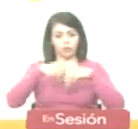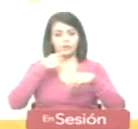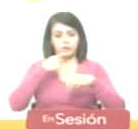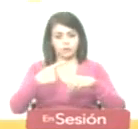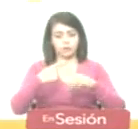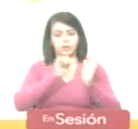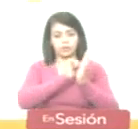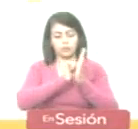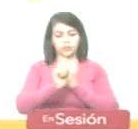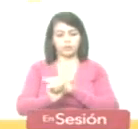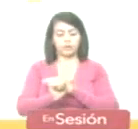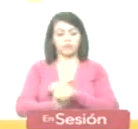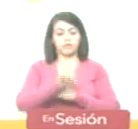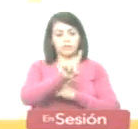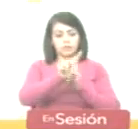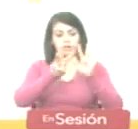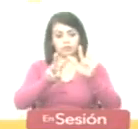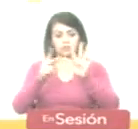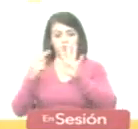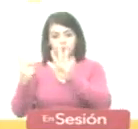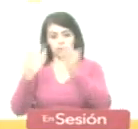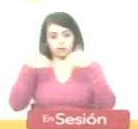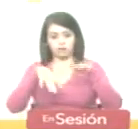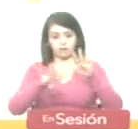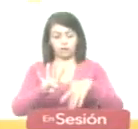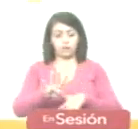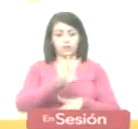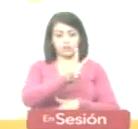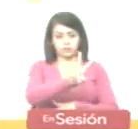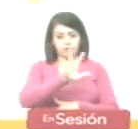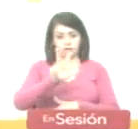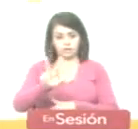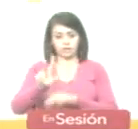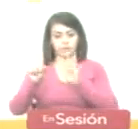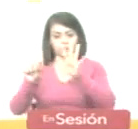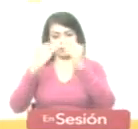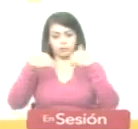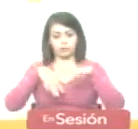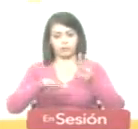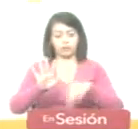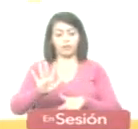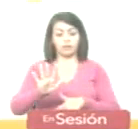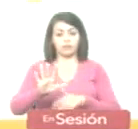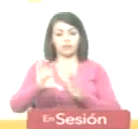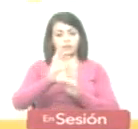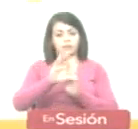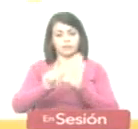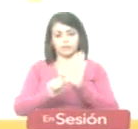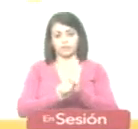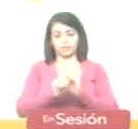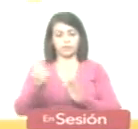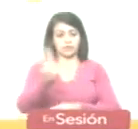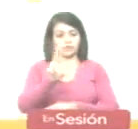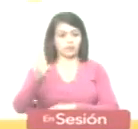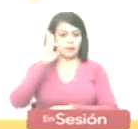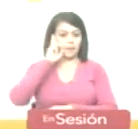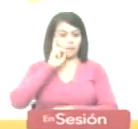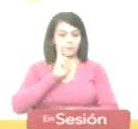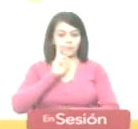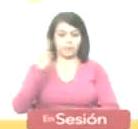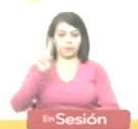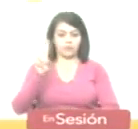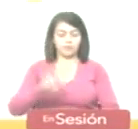lo previsto en los artículos 187, numeral 14 y 236, numeral 15 de la Constitución de la